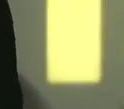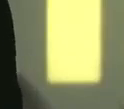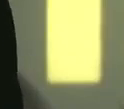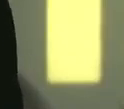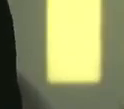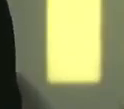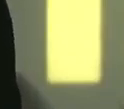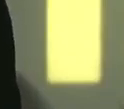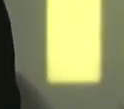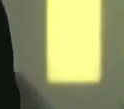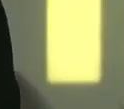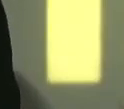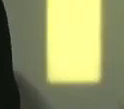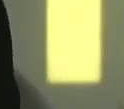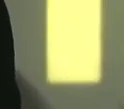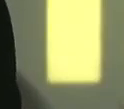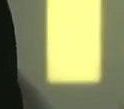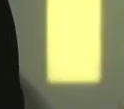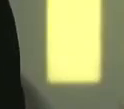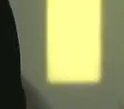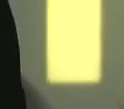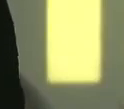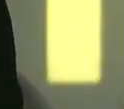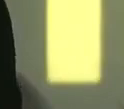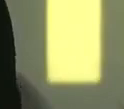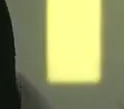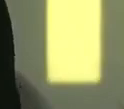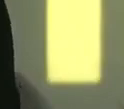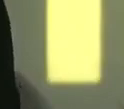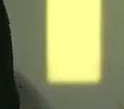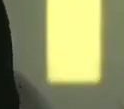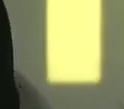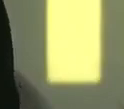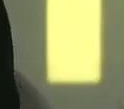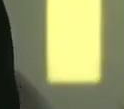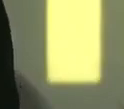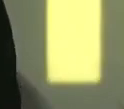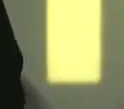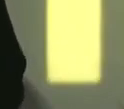activación de los ejercicios militares que se inician nuevamente en el mes de octubre. Nosotros